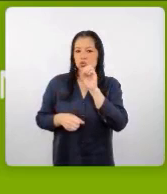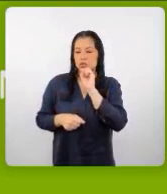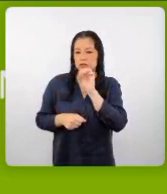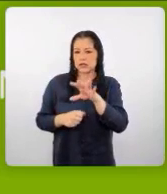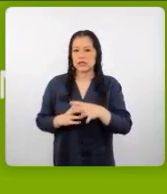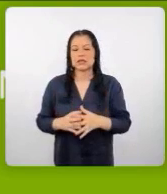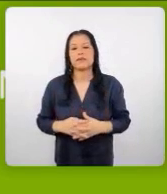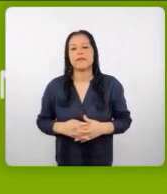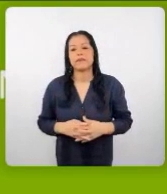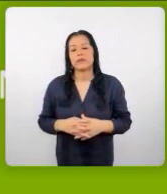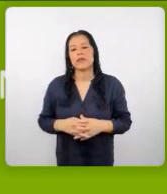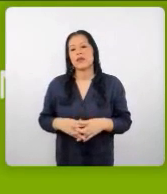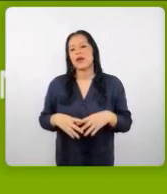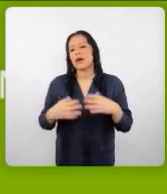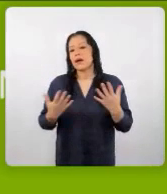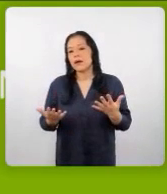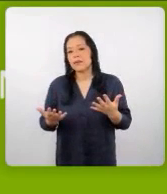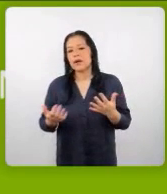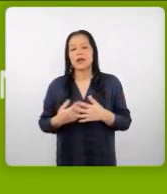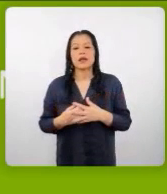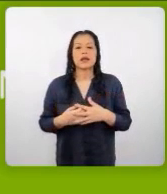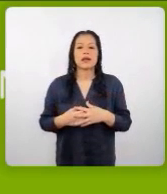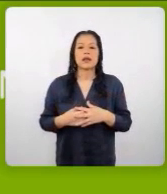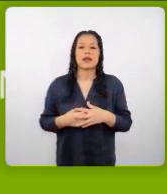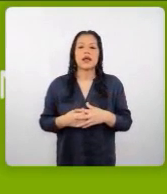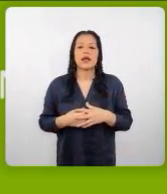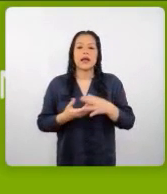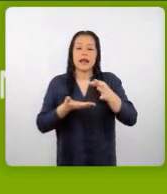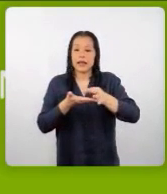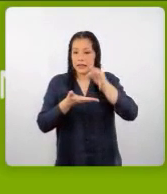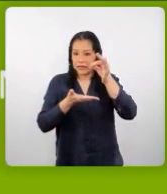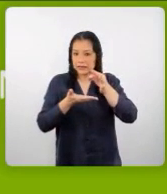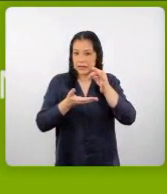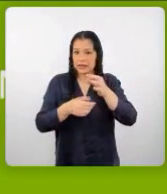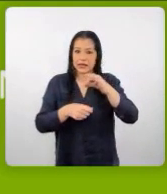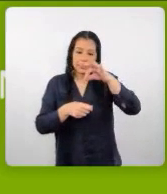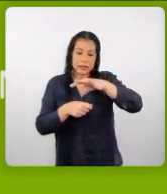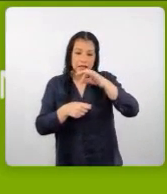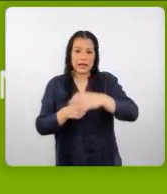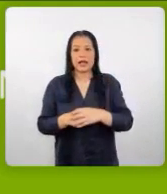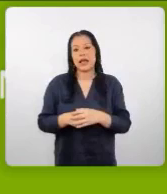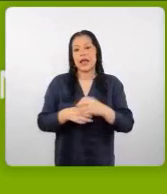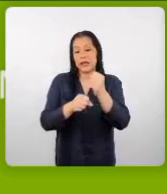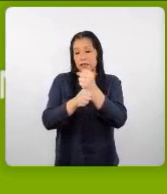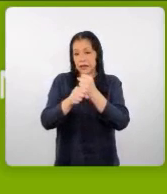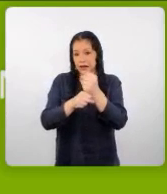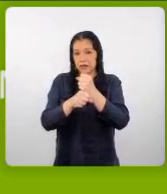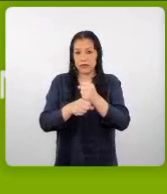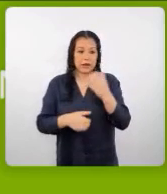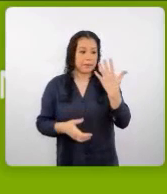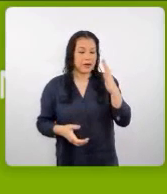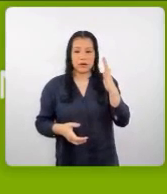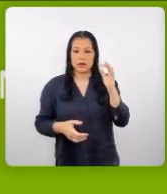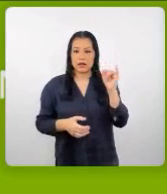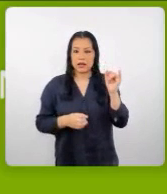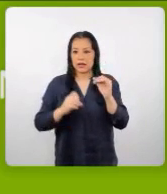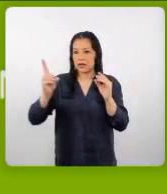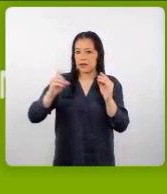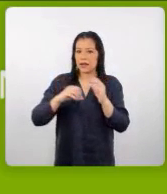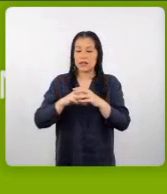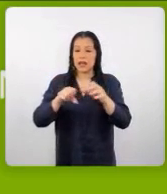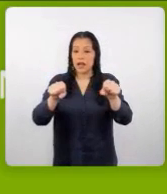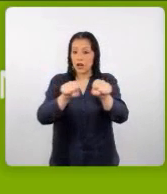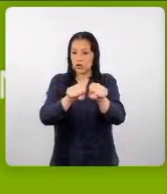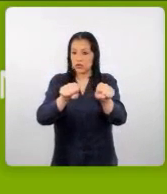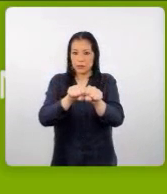ejemplo, aspectos como la taza de té, la taza de café, la mano derecha o la mano izquierda, los zapatos, en qué posición tenemos